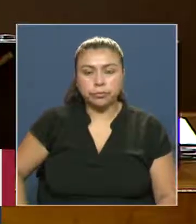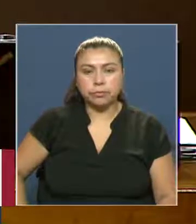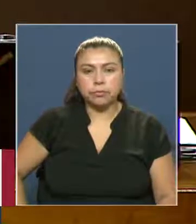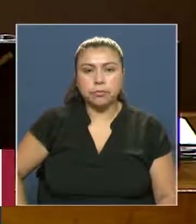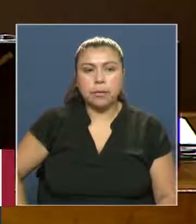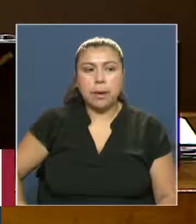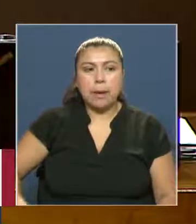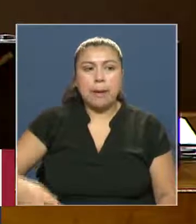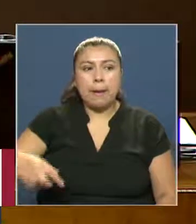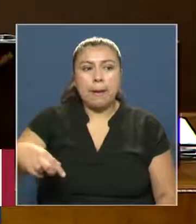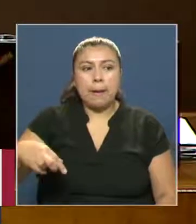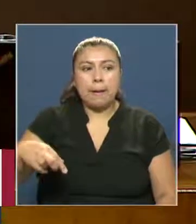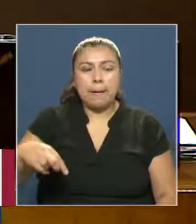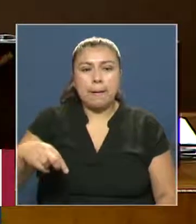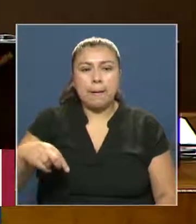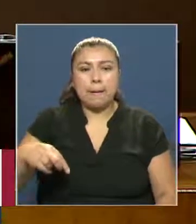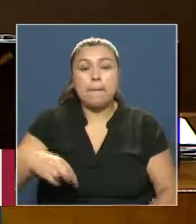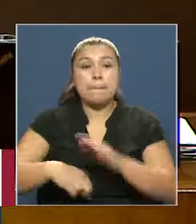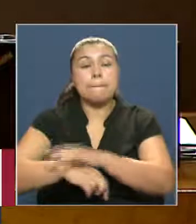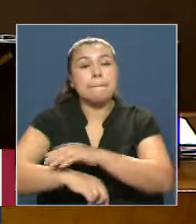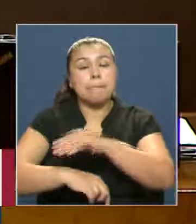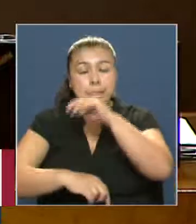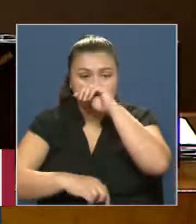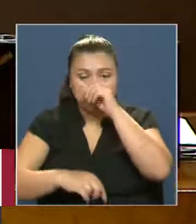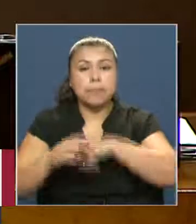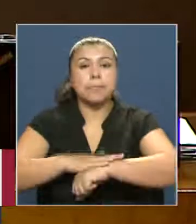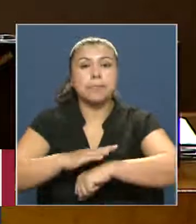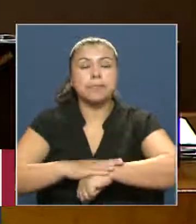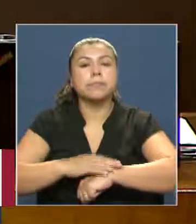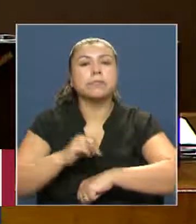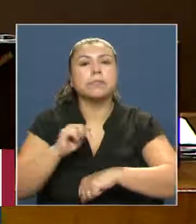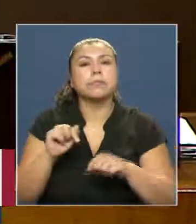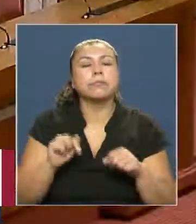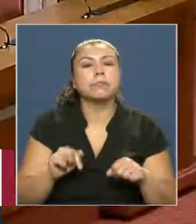Partido Comunista, diputada Carol Cariola Oliva, hasta por 3 minutos.